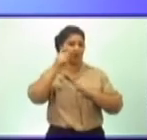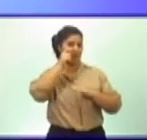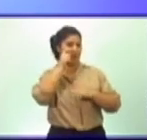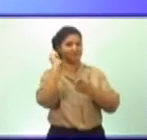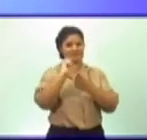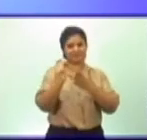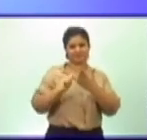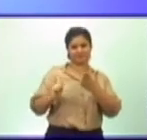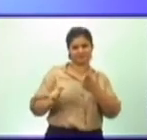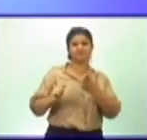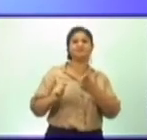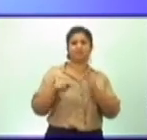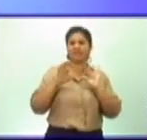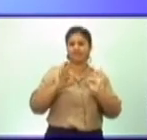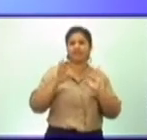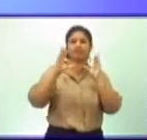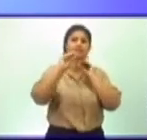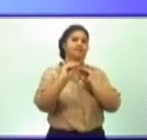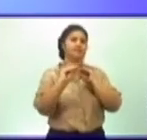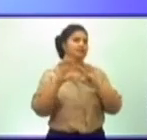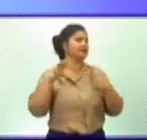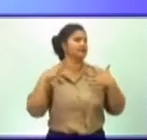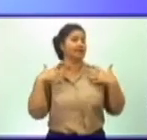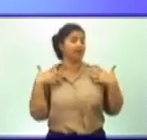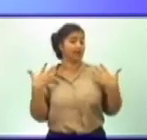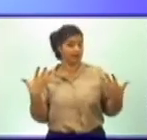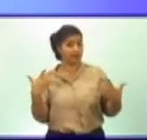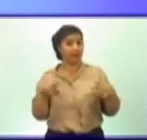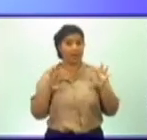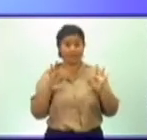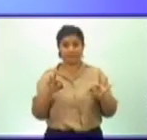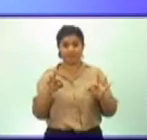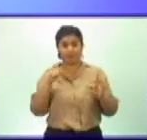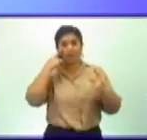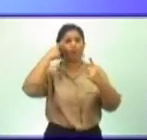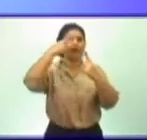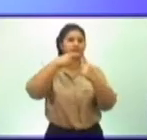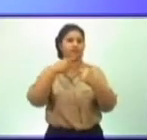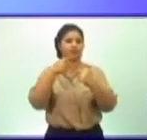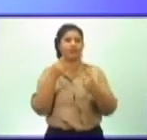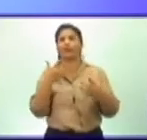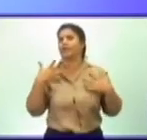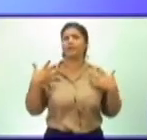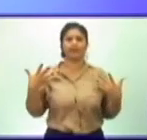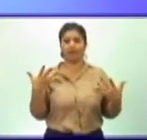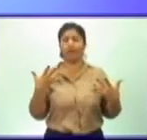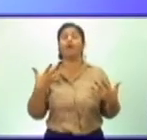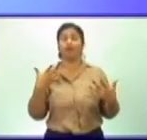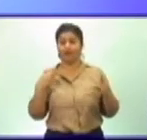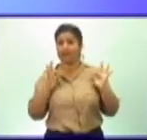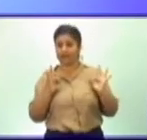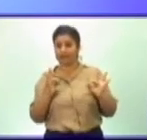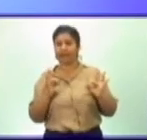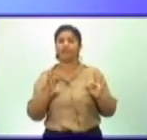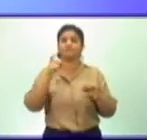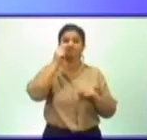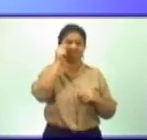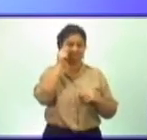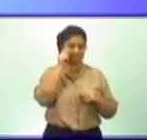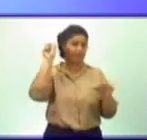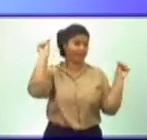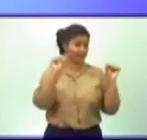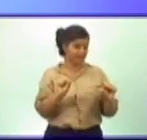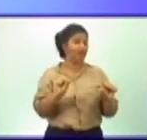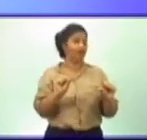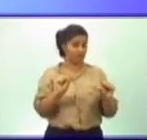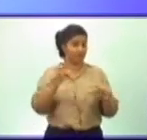el diálogo, pero la intención está dada porque no quiere que nadie simpatice con un personaje como Tartufo, y por eso es que crea estos dos bandos de que